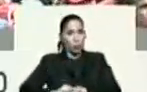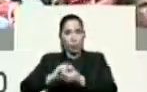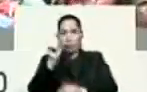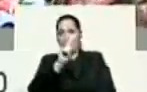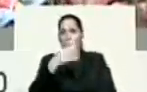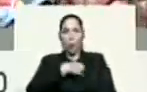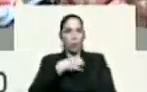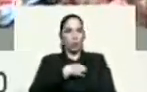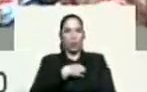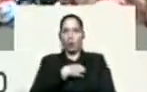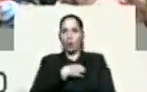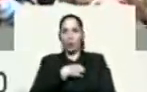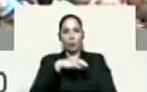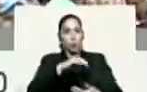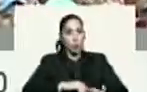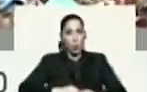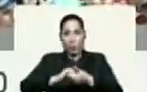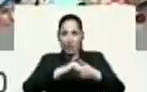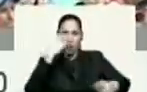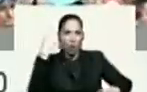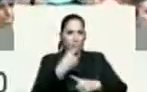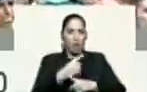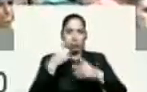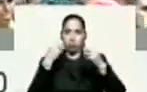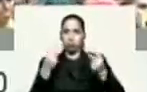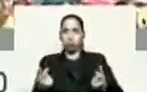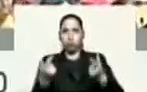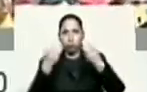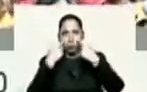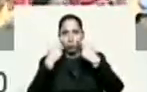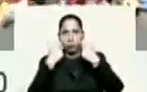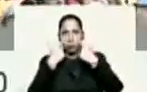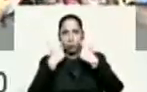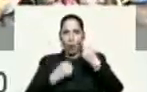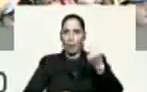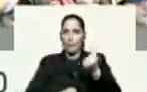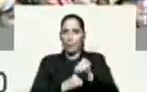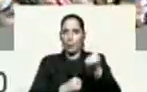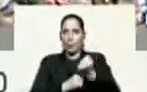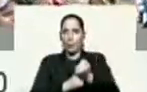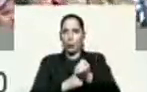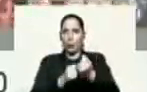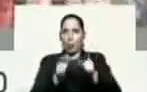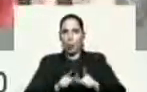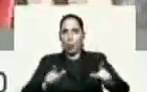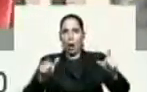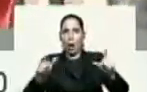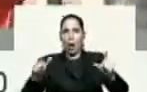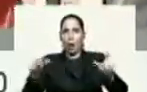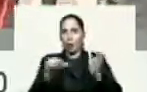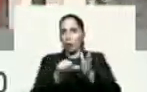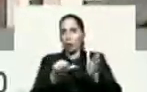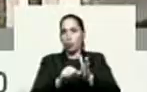podrán, es más, Trujillo debe alistar contingente para apoyar algún lugar donde haya problemas.